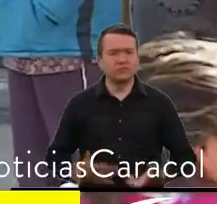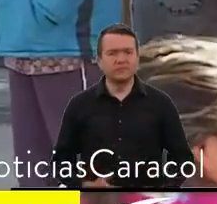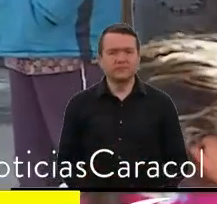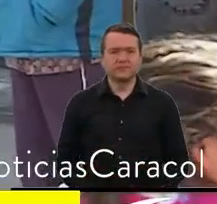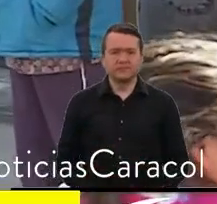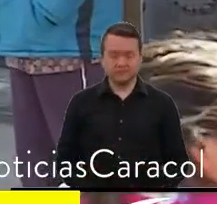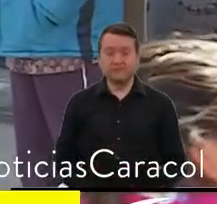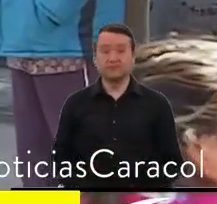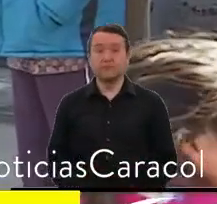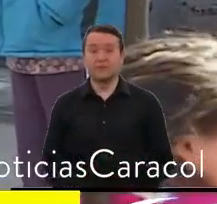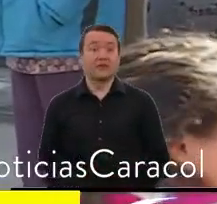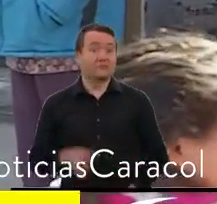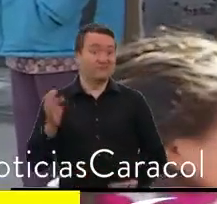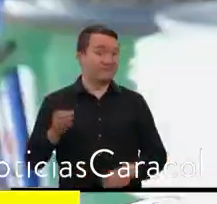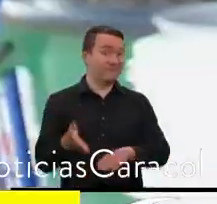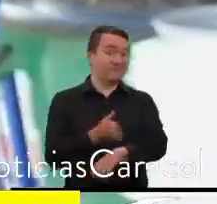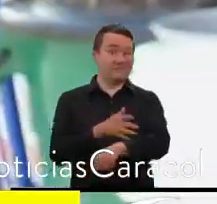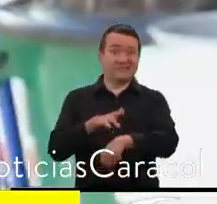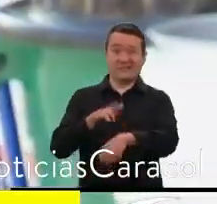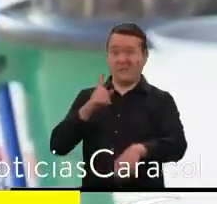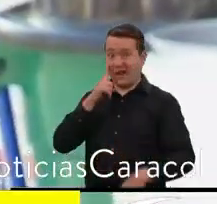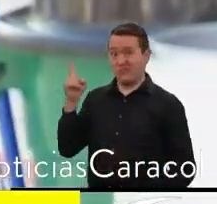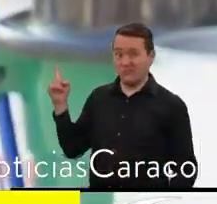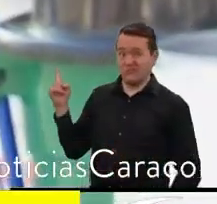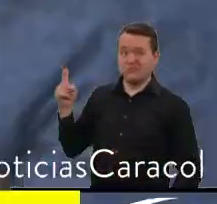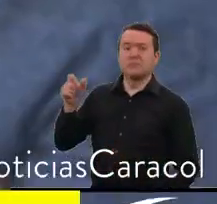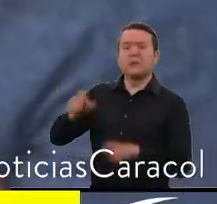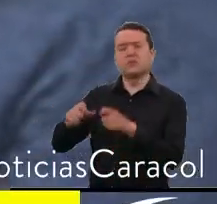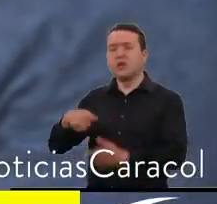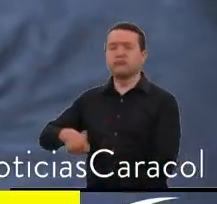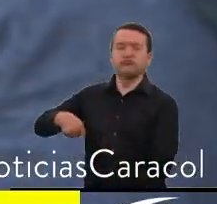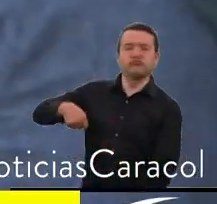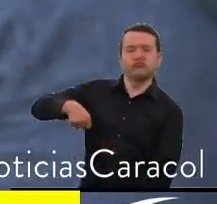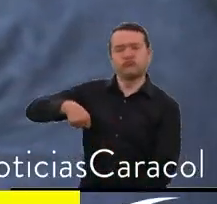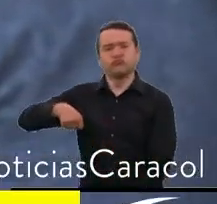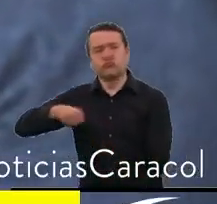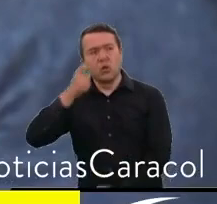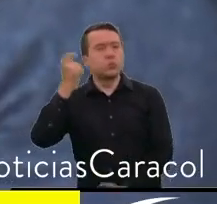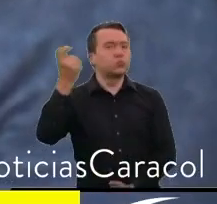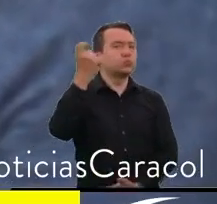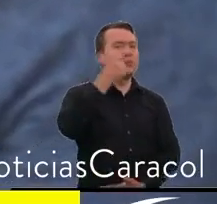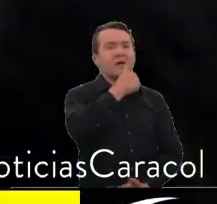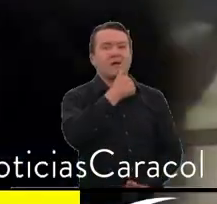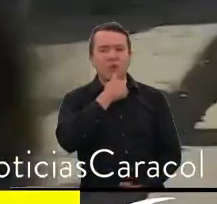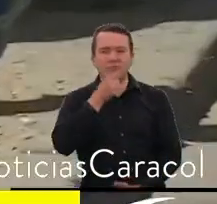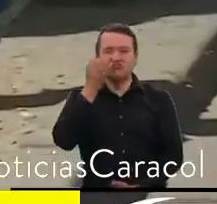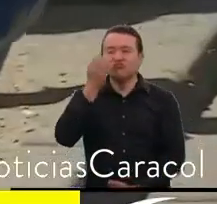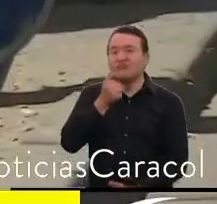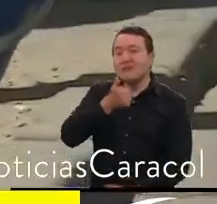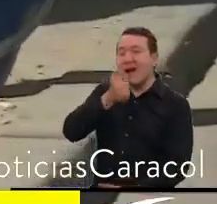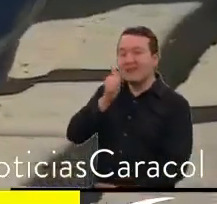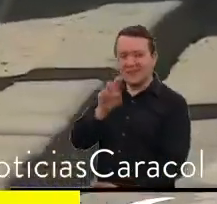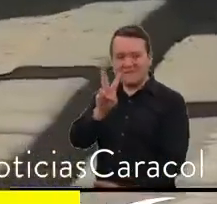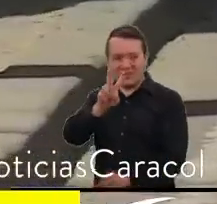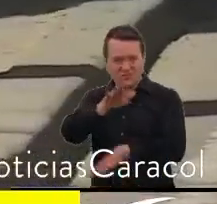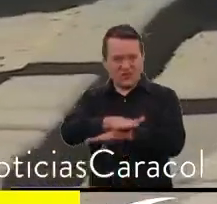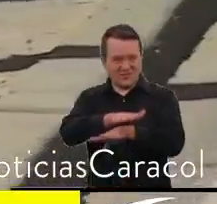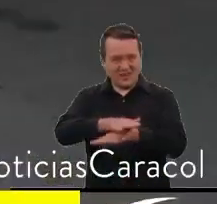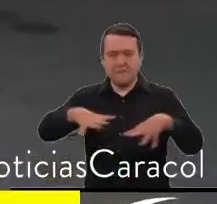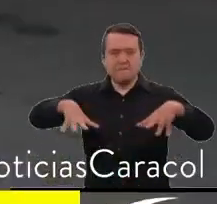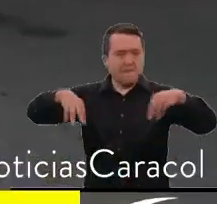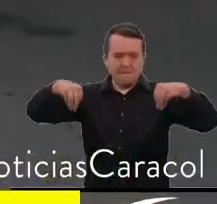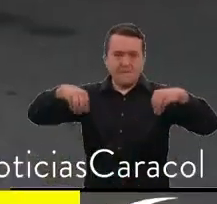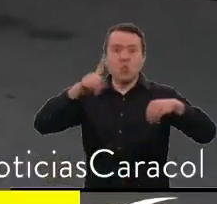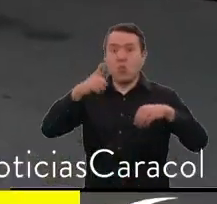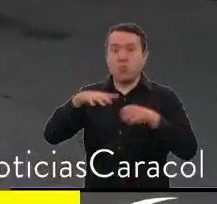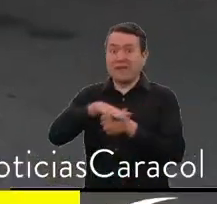Desde muy temprano y con balde en mano, vecinos de la localidad de Usme salieron a buscar agua, pues desde la tarde del viernes se suspendió el servicio por una